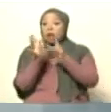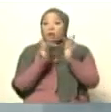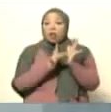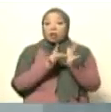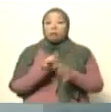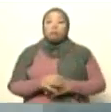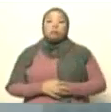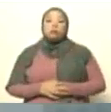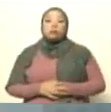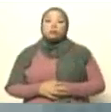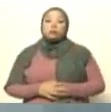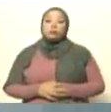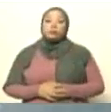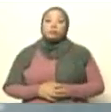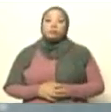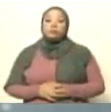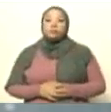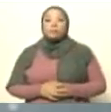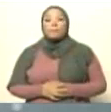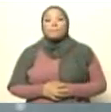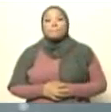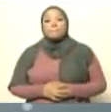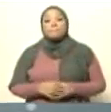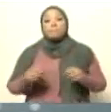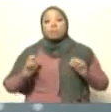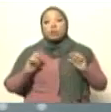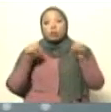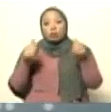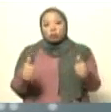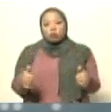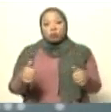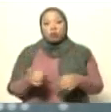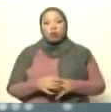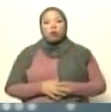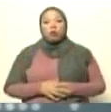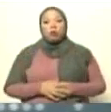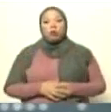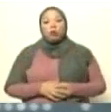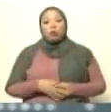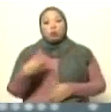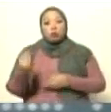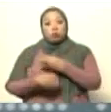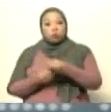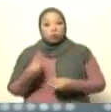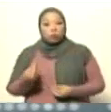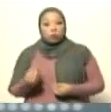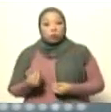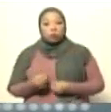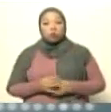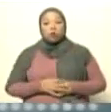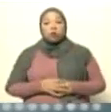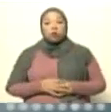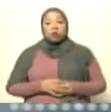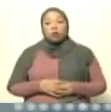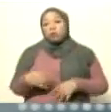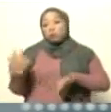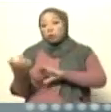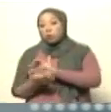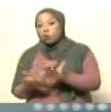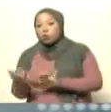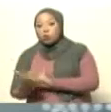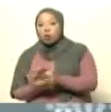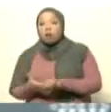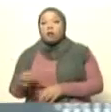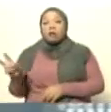tarde del día 12 o 2 de la tarde, comienzan a hacerse fuertes algunas manifestaciones en algunos lugares de